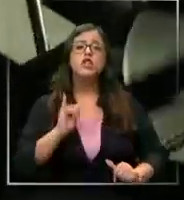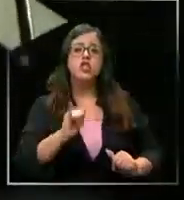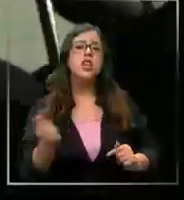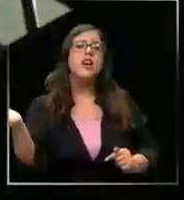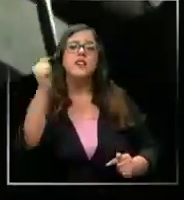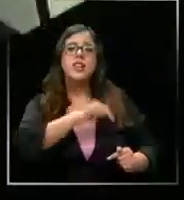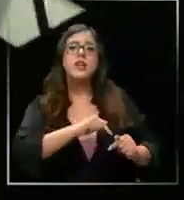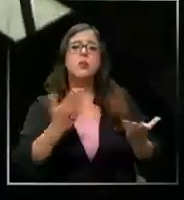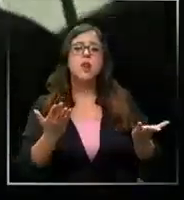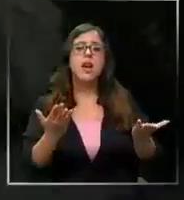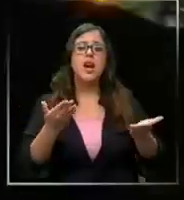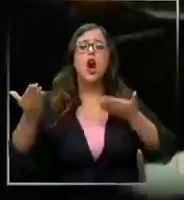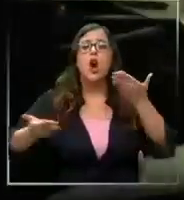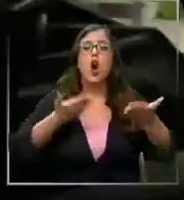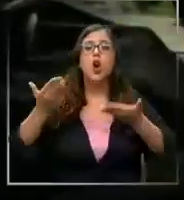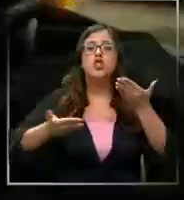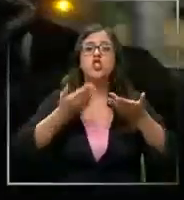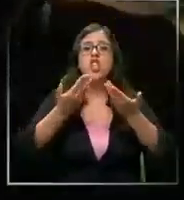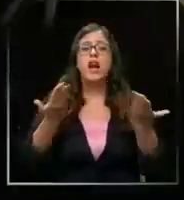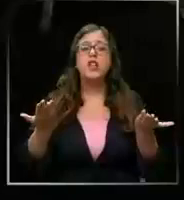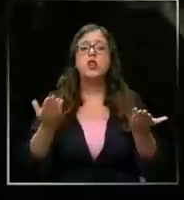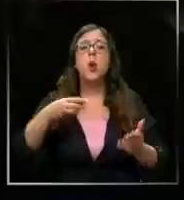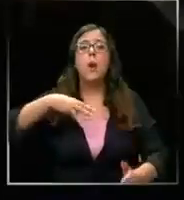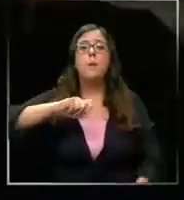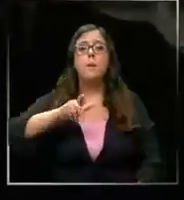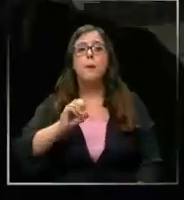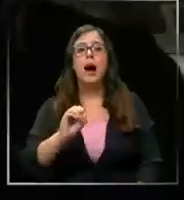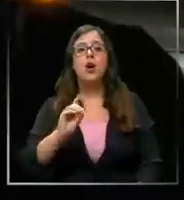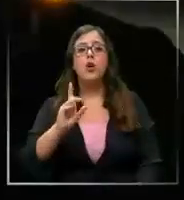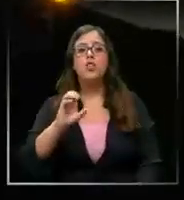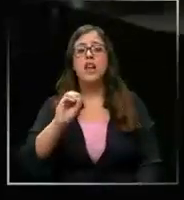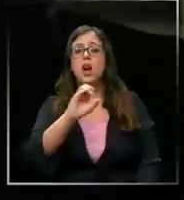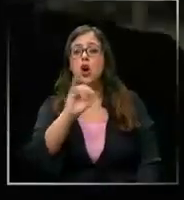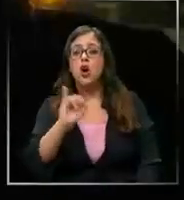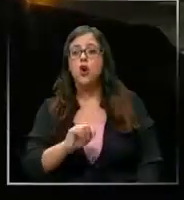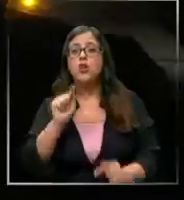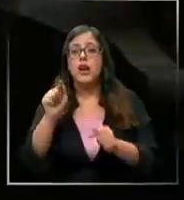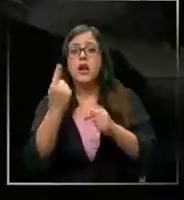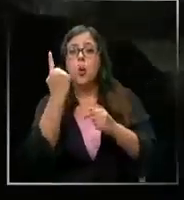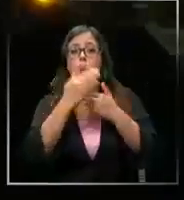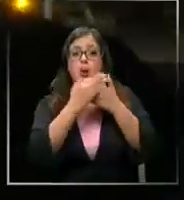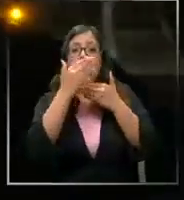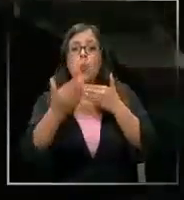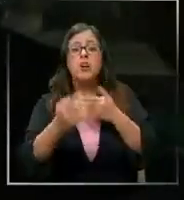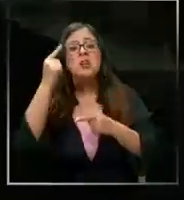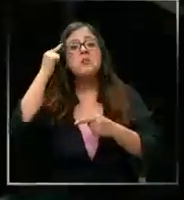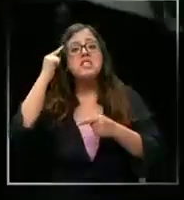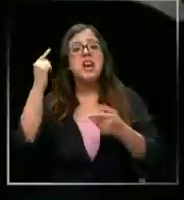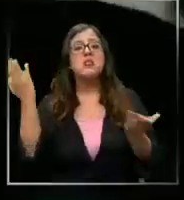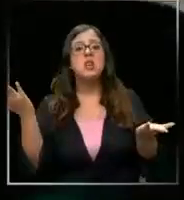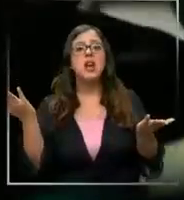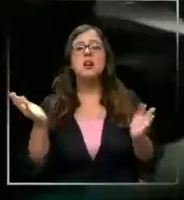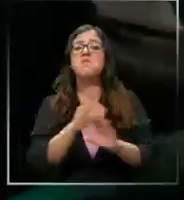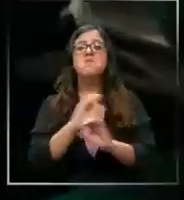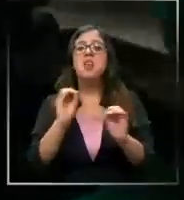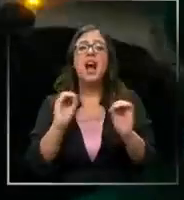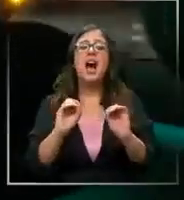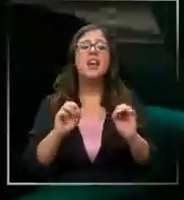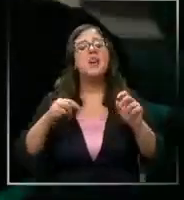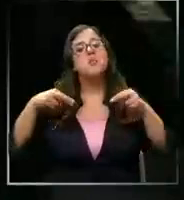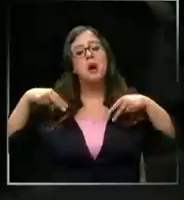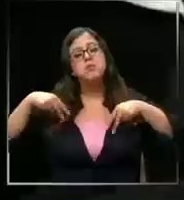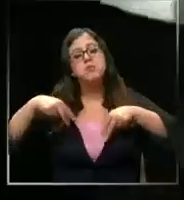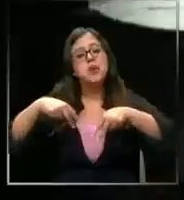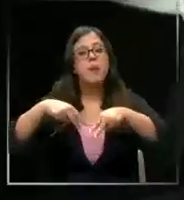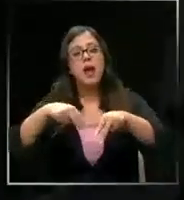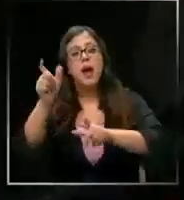concierto de Mago de Oz estos días. Su hotel quedaba a una cuadra, por lo tanto pensaron no pasaría nada. Decidieron caminar.